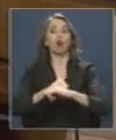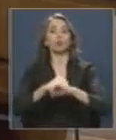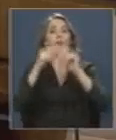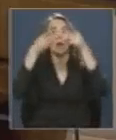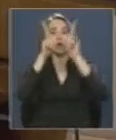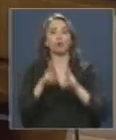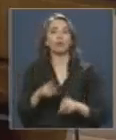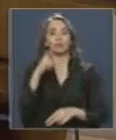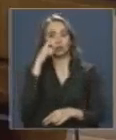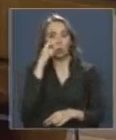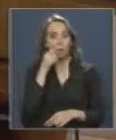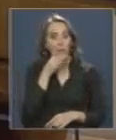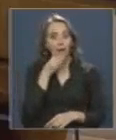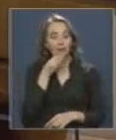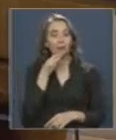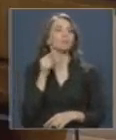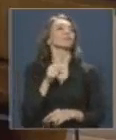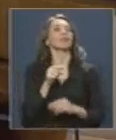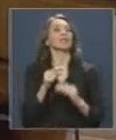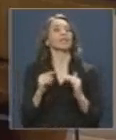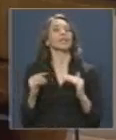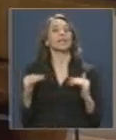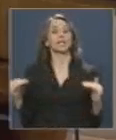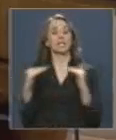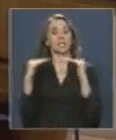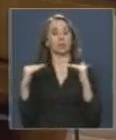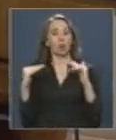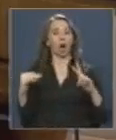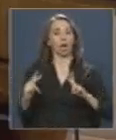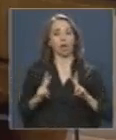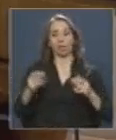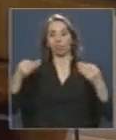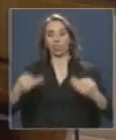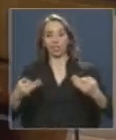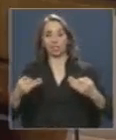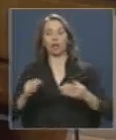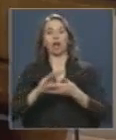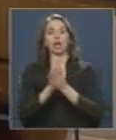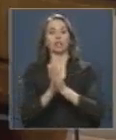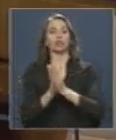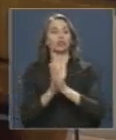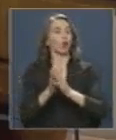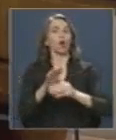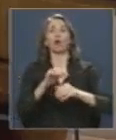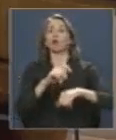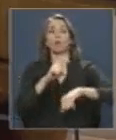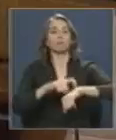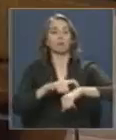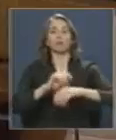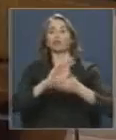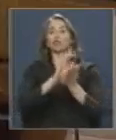derechos, ya que estos se centran en igual dignidad en todo tiempo y lugar de todos los seres humanos.